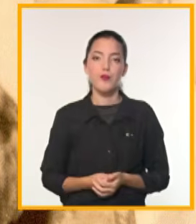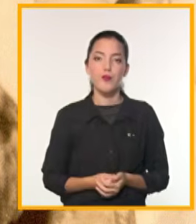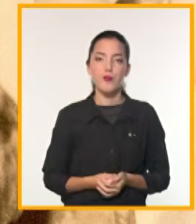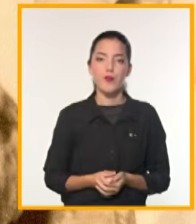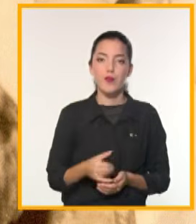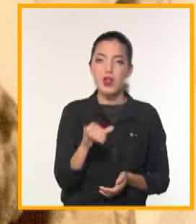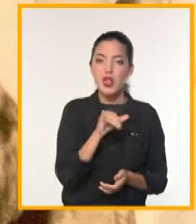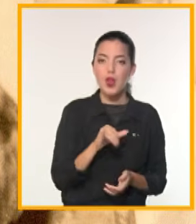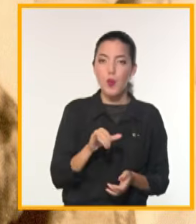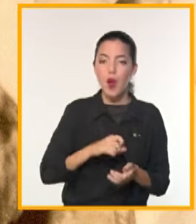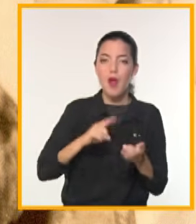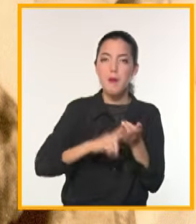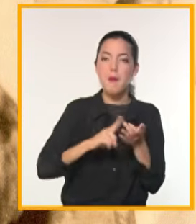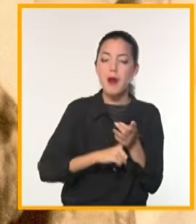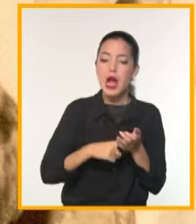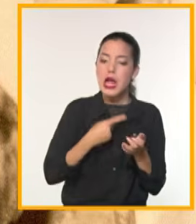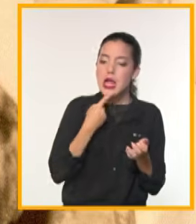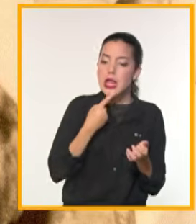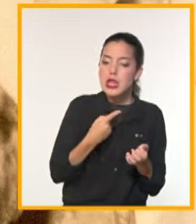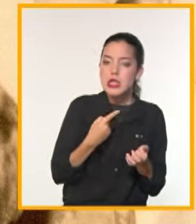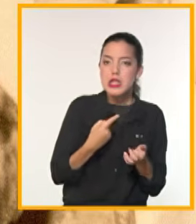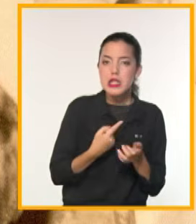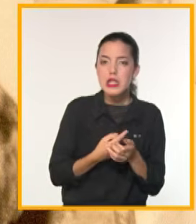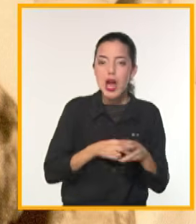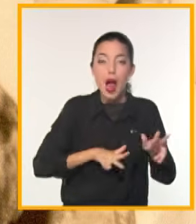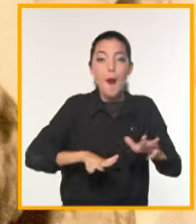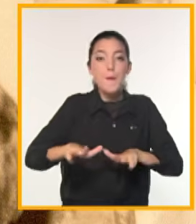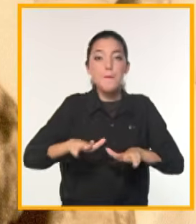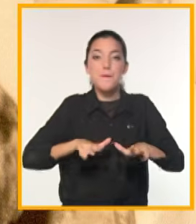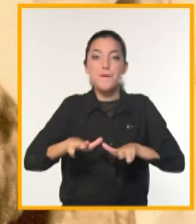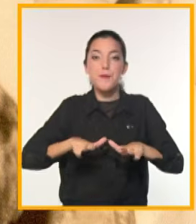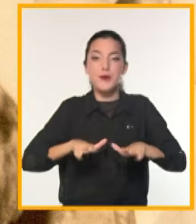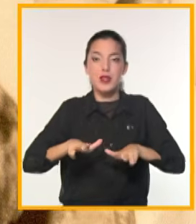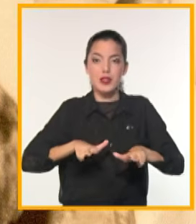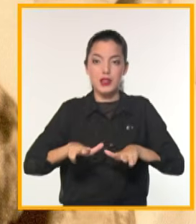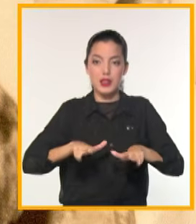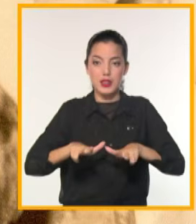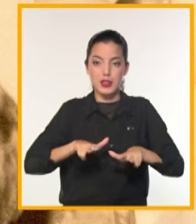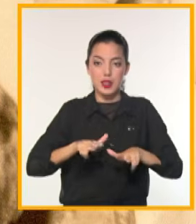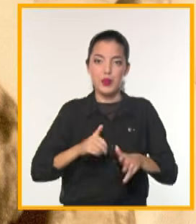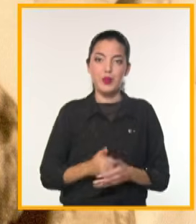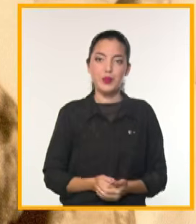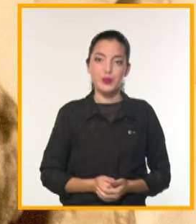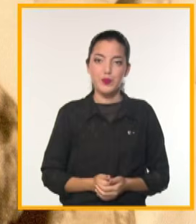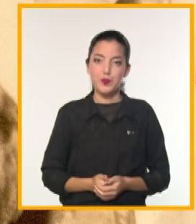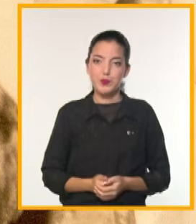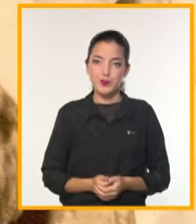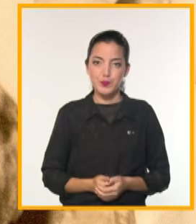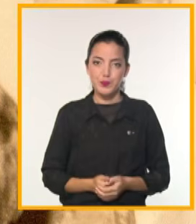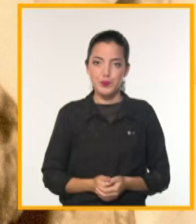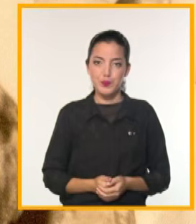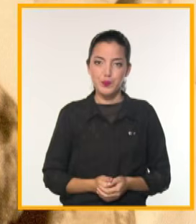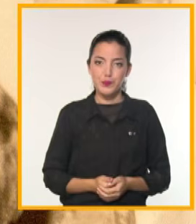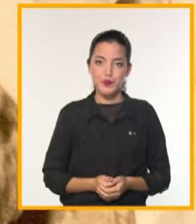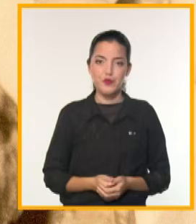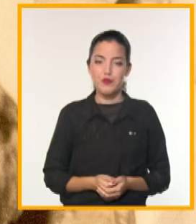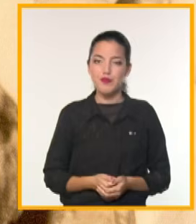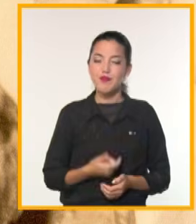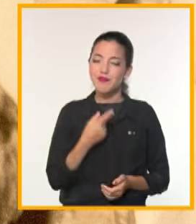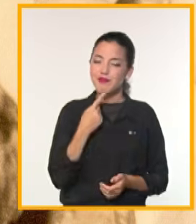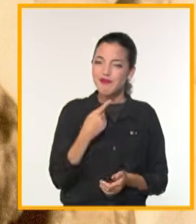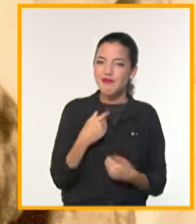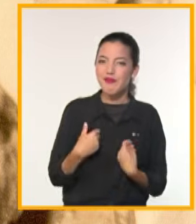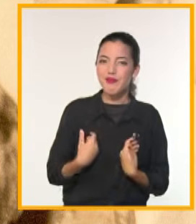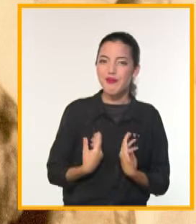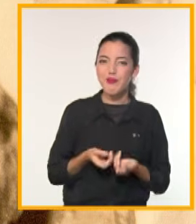nombran administrador de la Ruta 4 y 68 en ese momento. Él fue